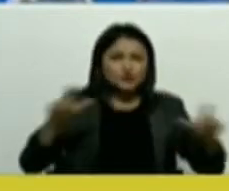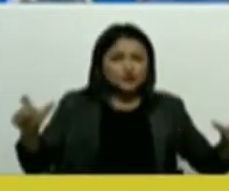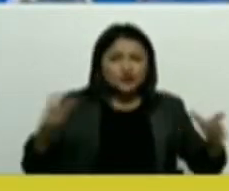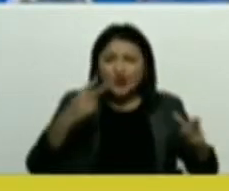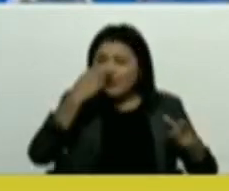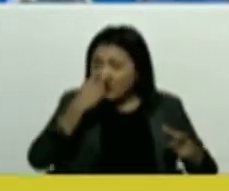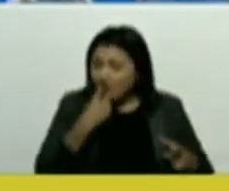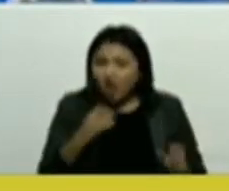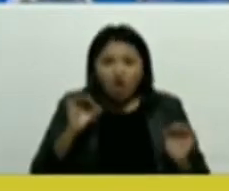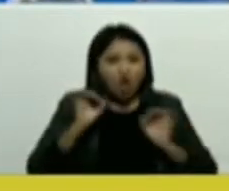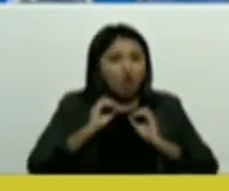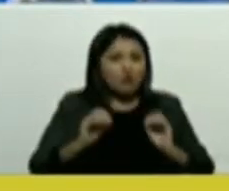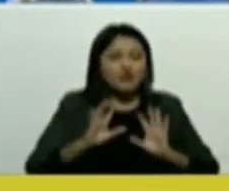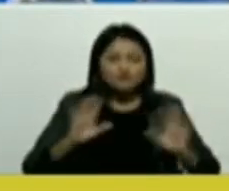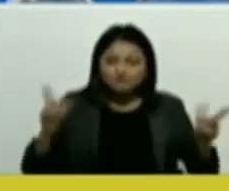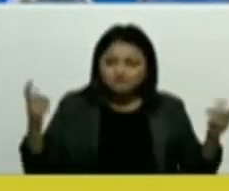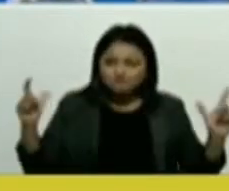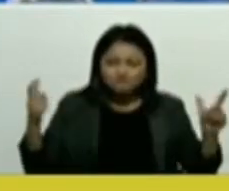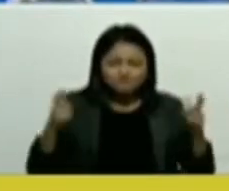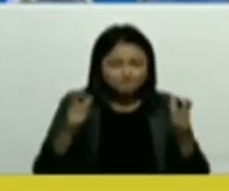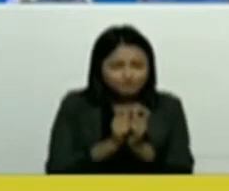personas fueron sacados de la pobreza.